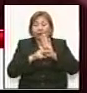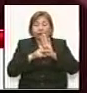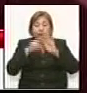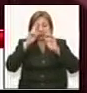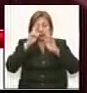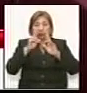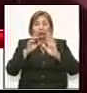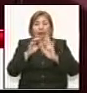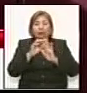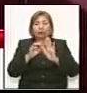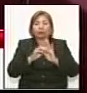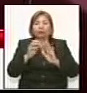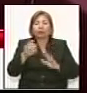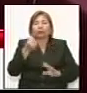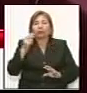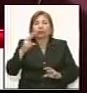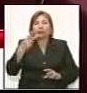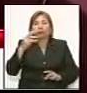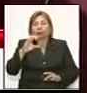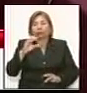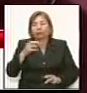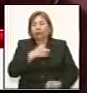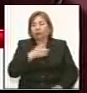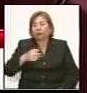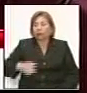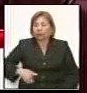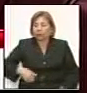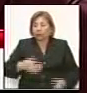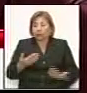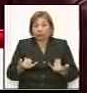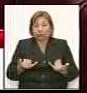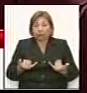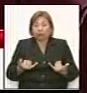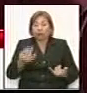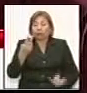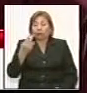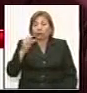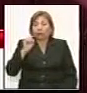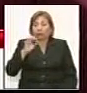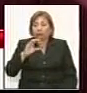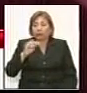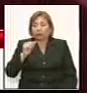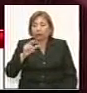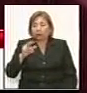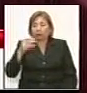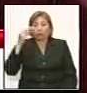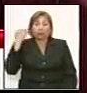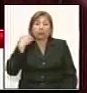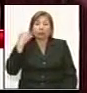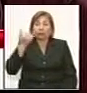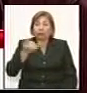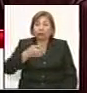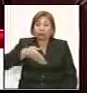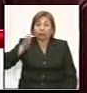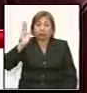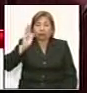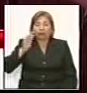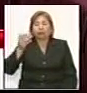constitucional, eligió a su vicepresidente, que es el actual presidente Vizcarra, que está en visita a España hace pocos